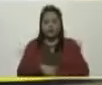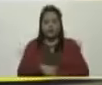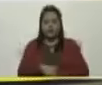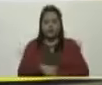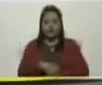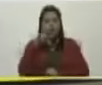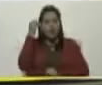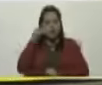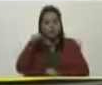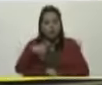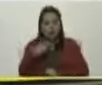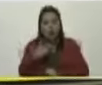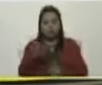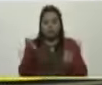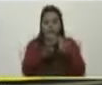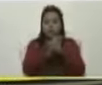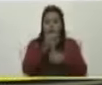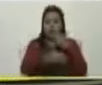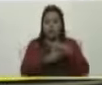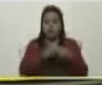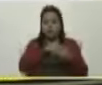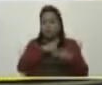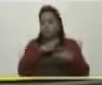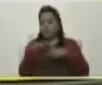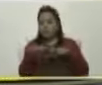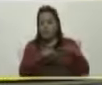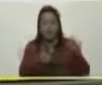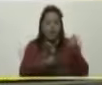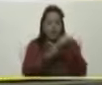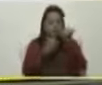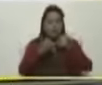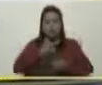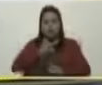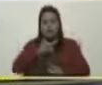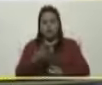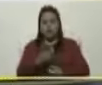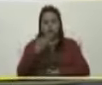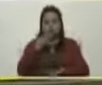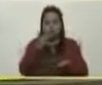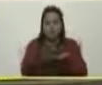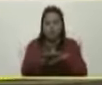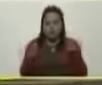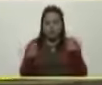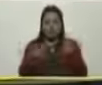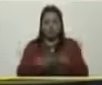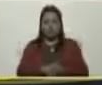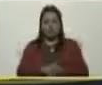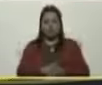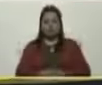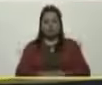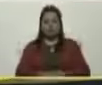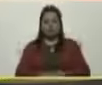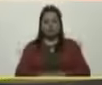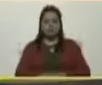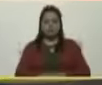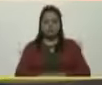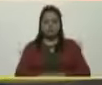lograr hacer, y bueno, estamos dispuestos a apoyarlo en lo que podamos hacerlo. Bueno, muchísimas gracias.